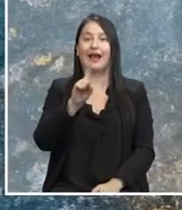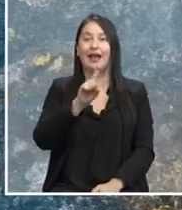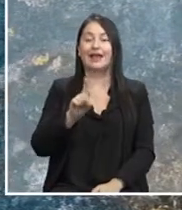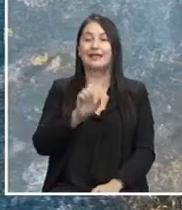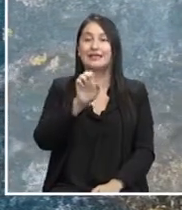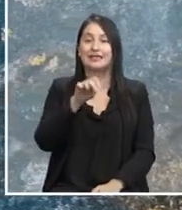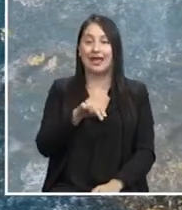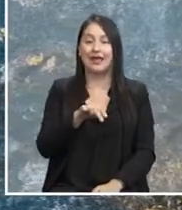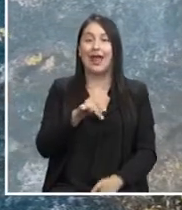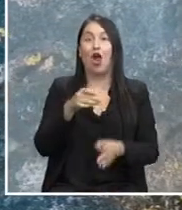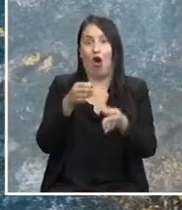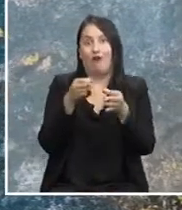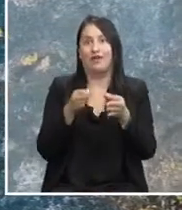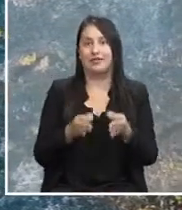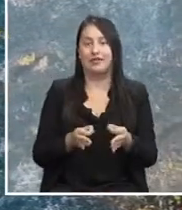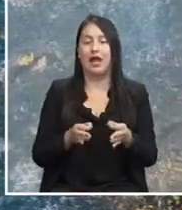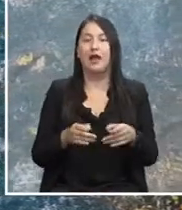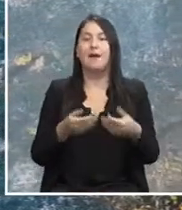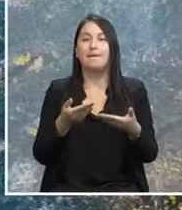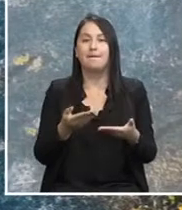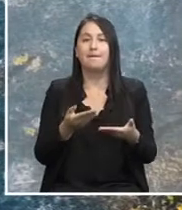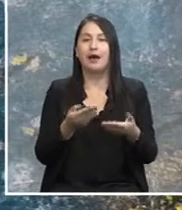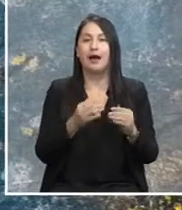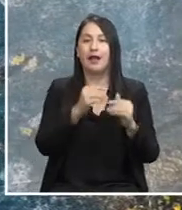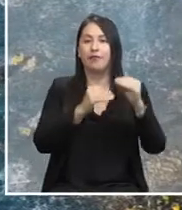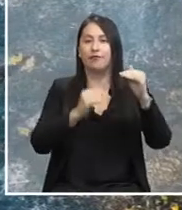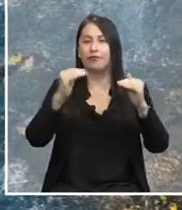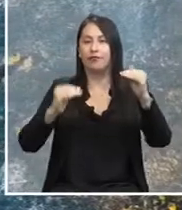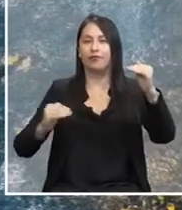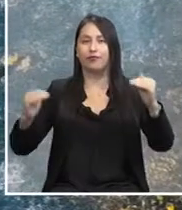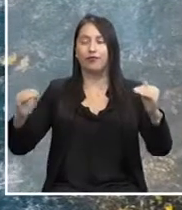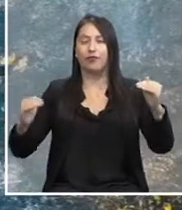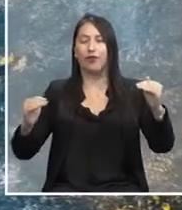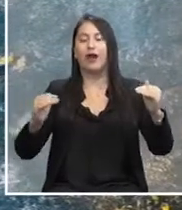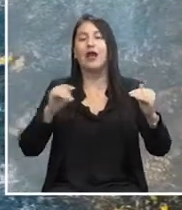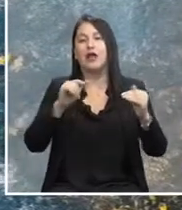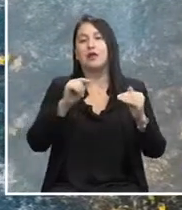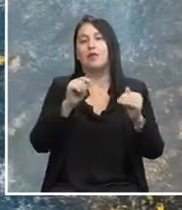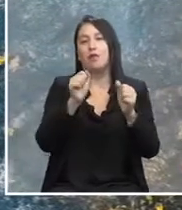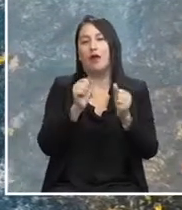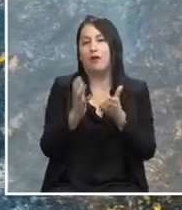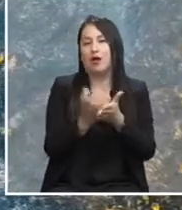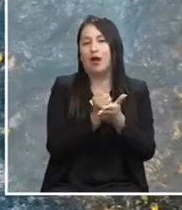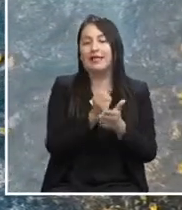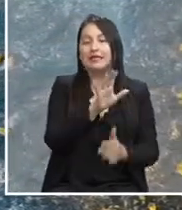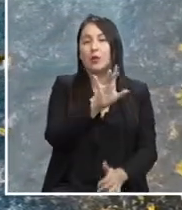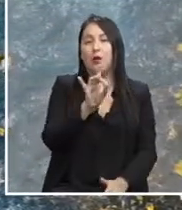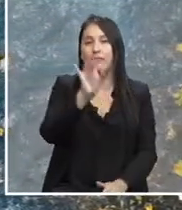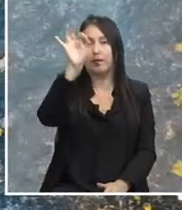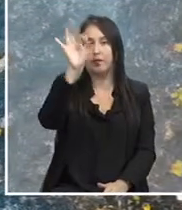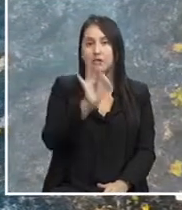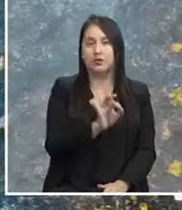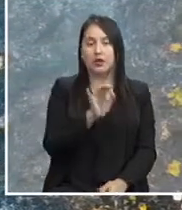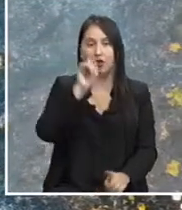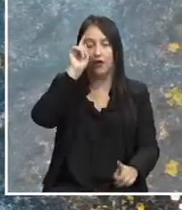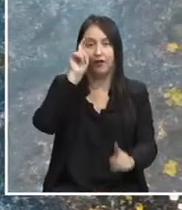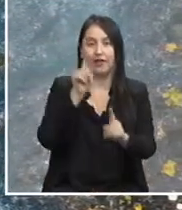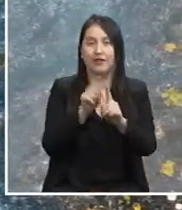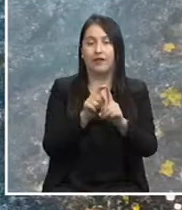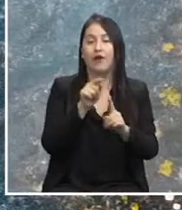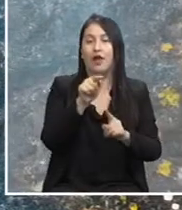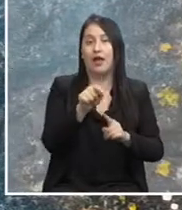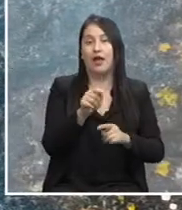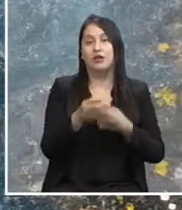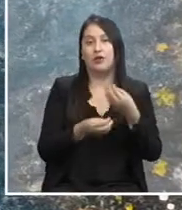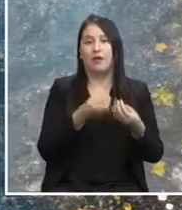desigualdad, solamente logra capturar cerca del 50% de su objetivo, un poquito más? Bueno, eso ocurre, no es por ni